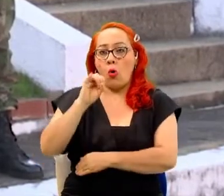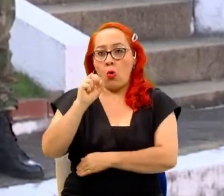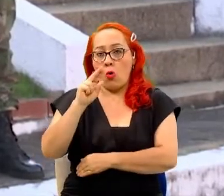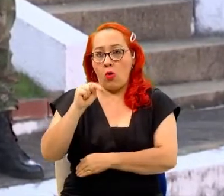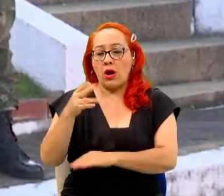informando